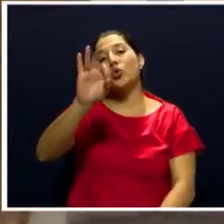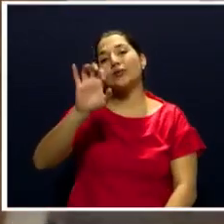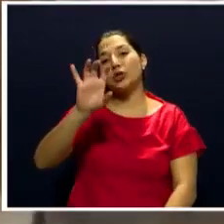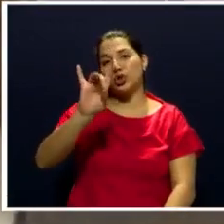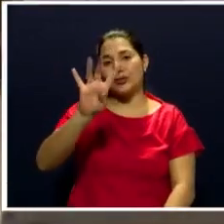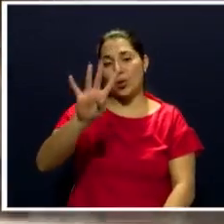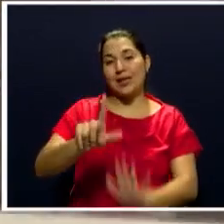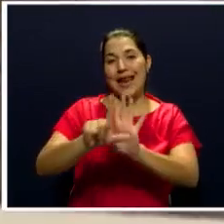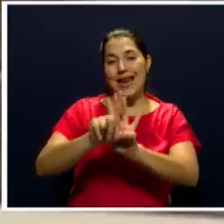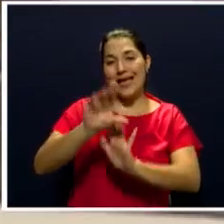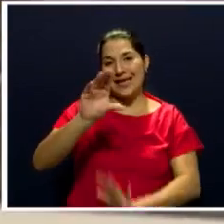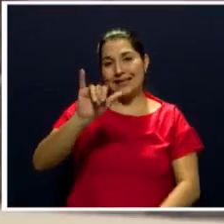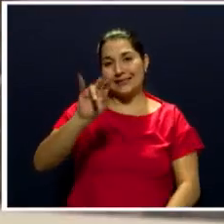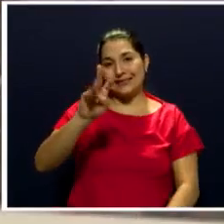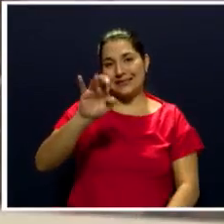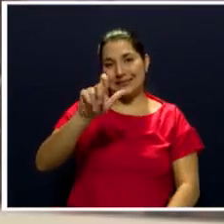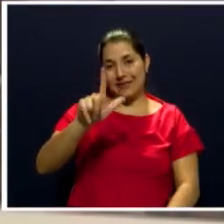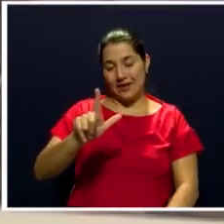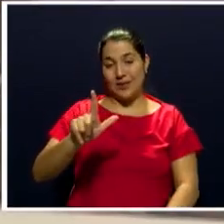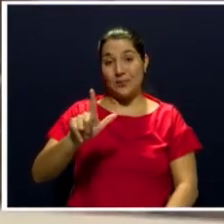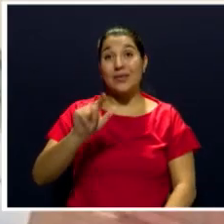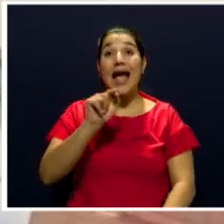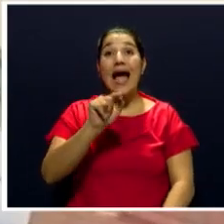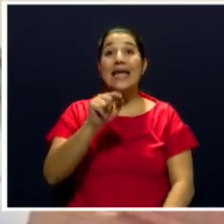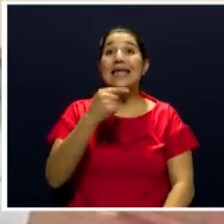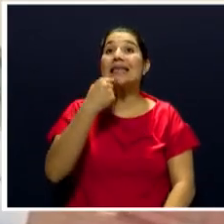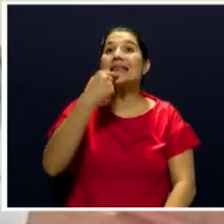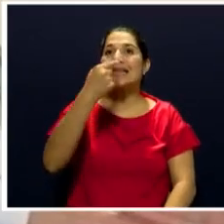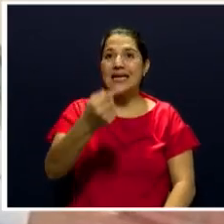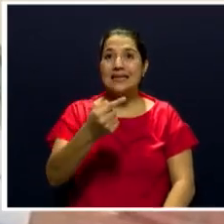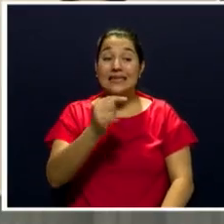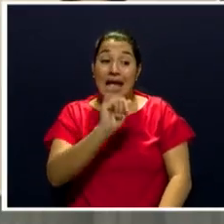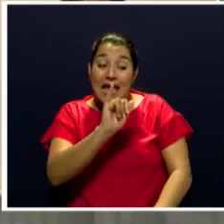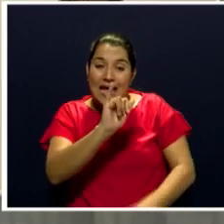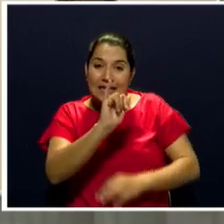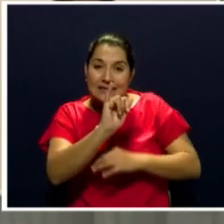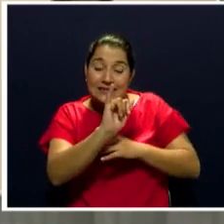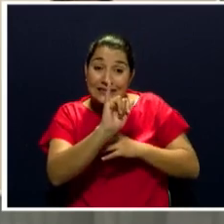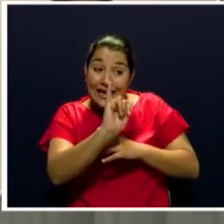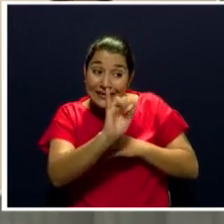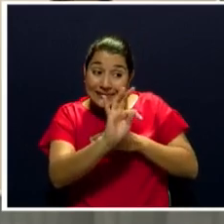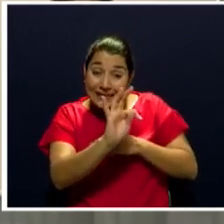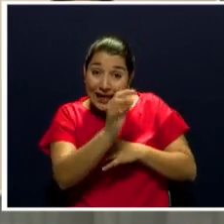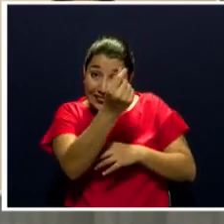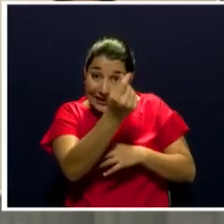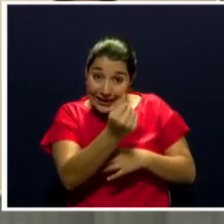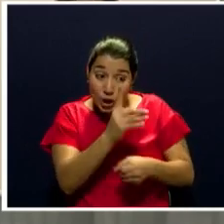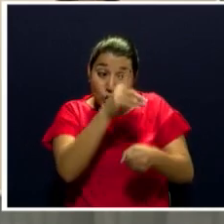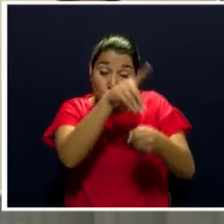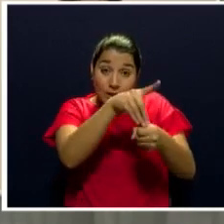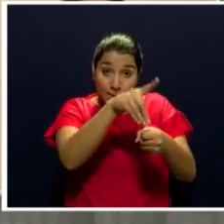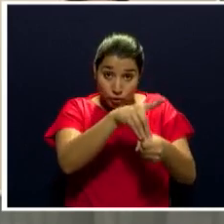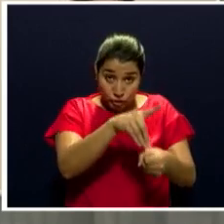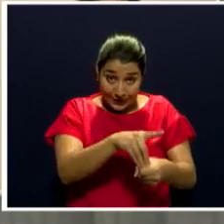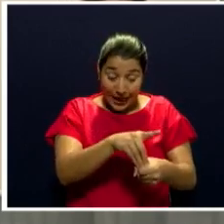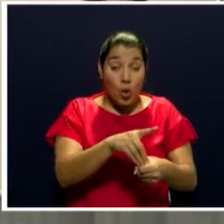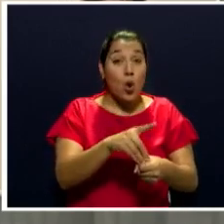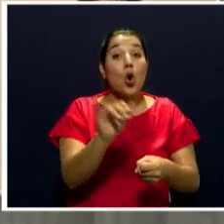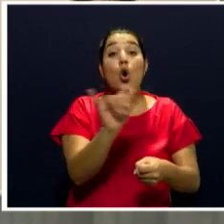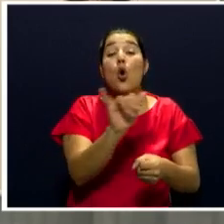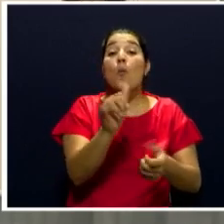984 del Código Civil, inciso segundo, donde se dice que justo este tipo de montos depositados en las cuentas